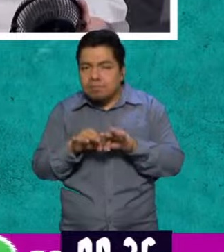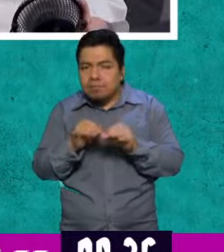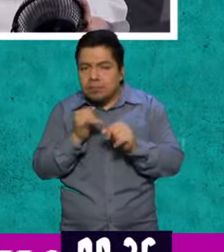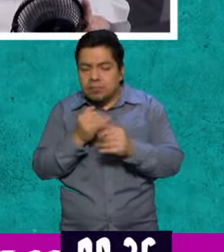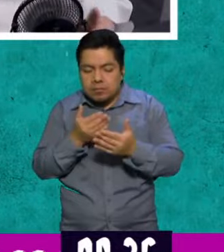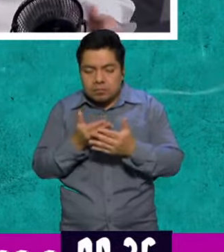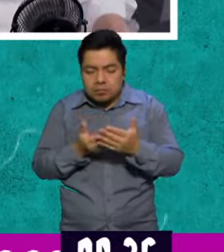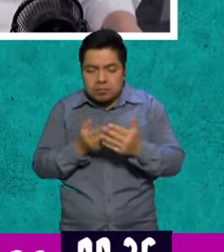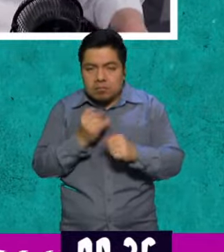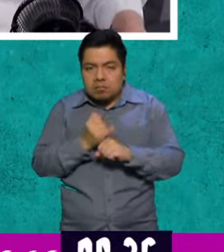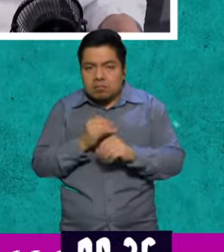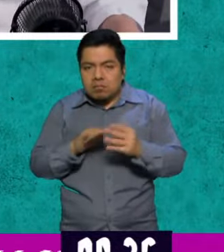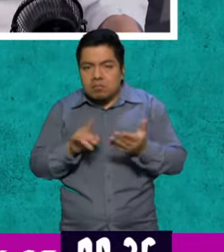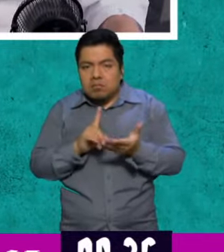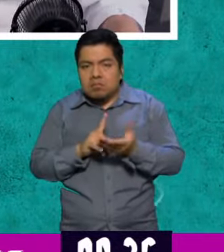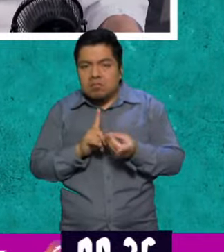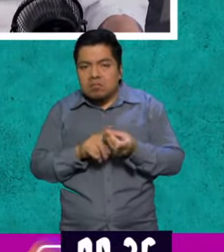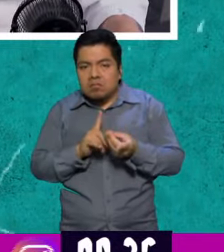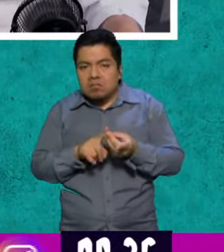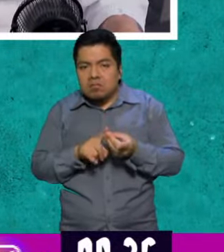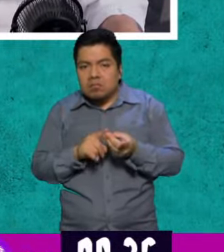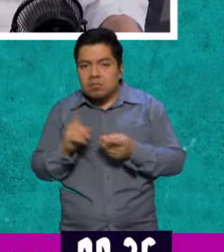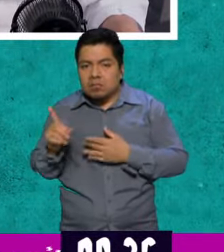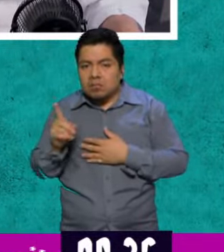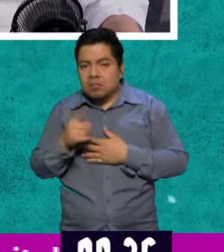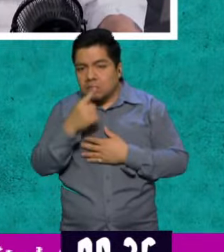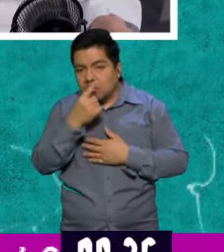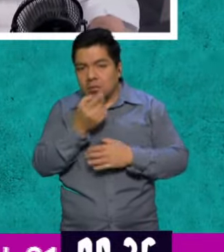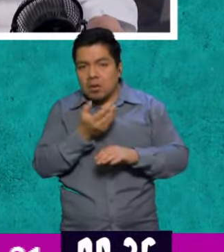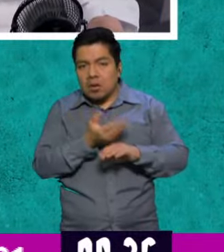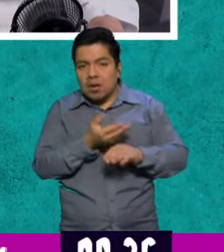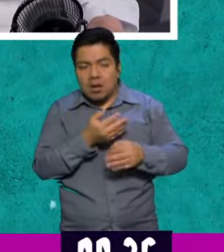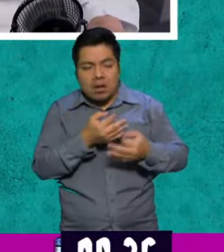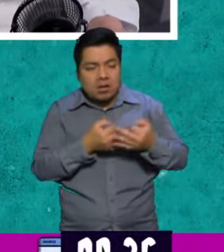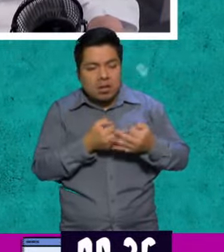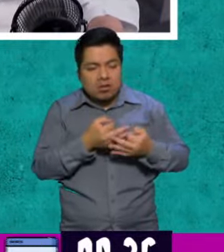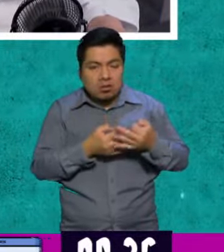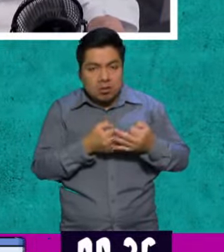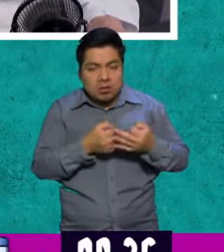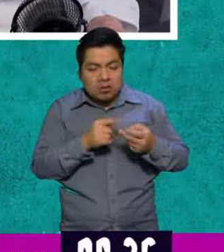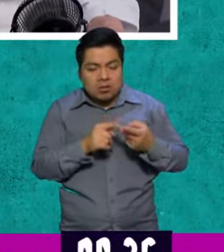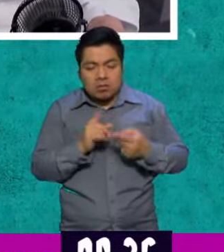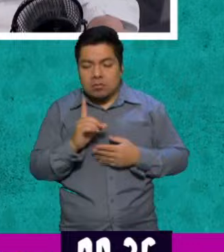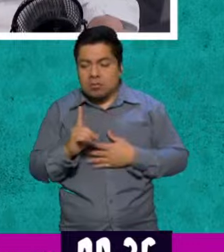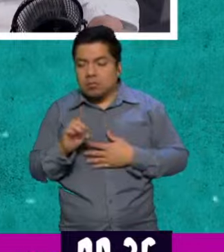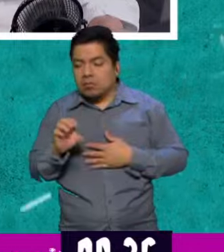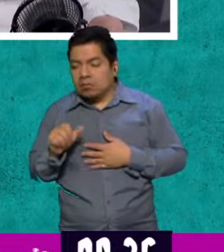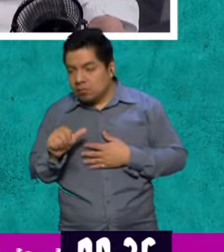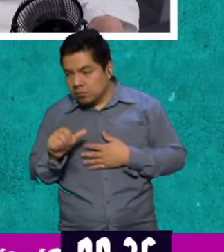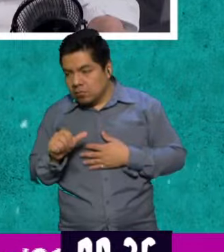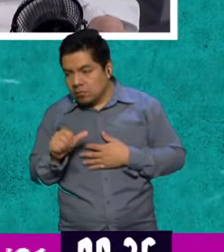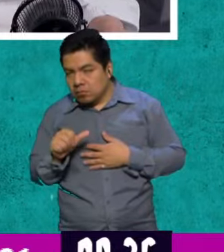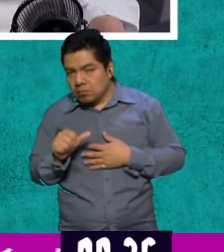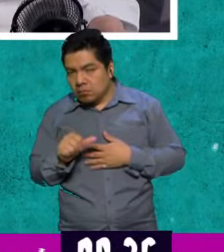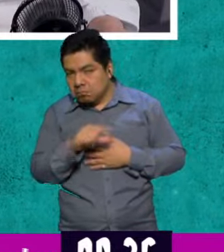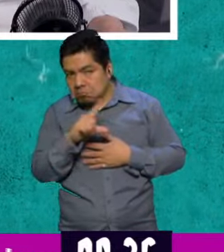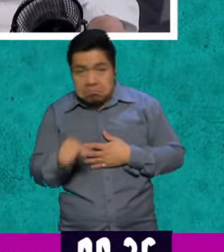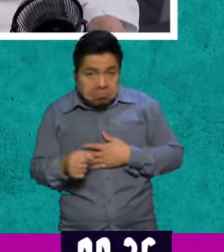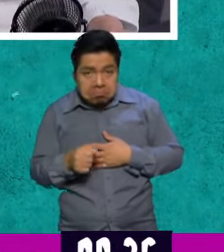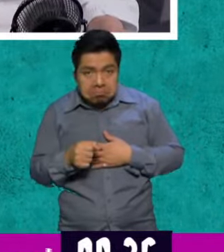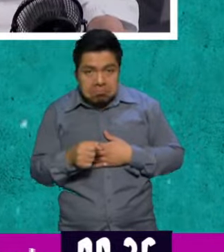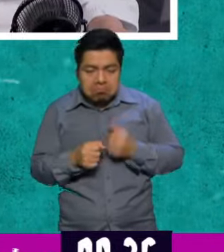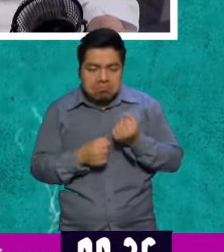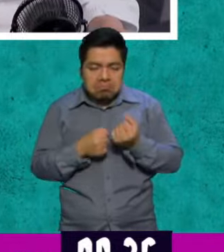son el Departamento de Justicia de Estados Unidos y la DEA. Y luego, después de ello,